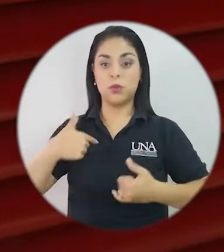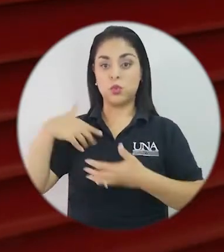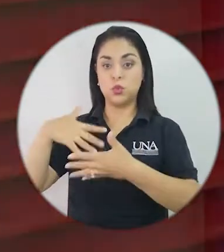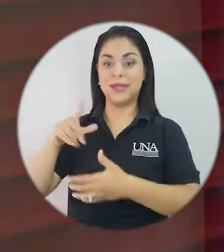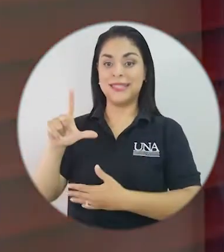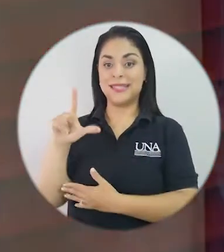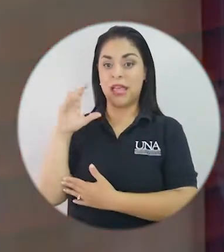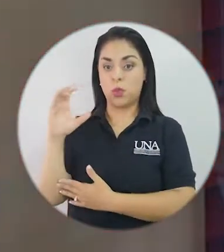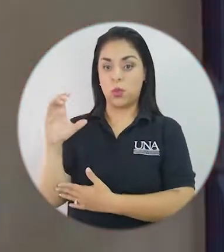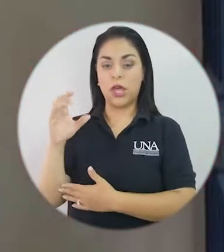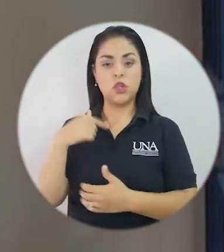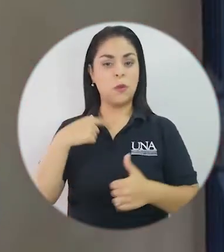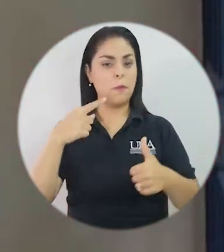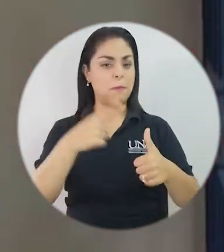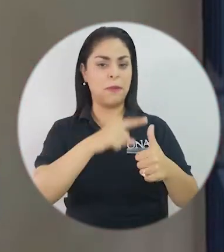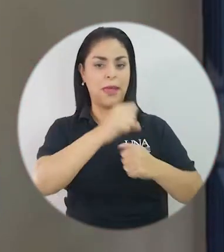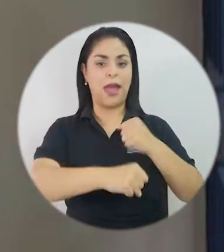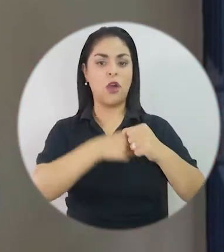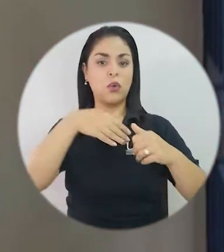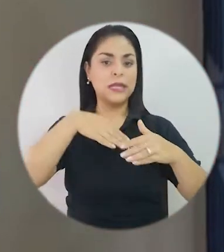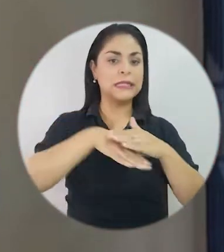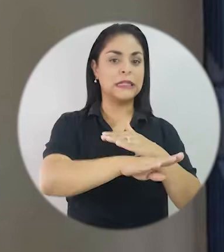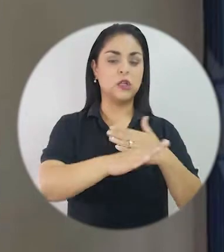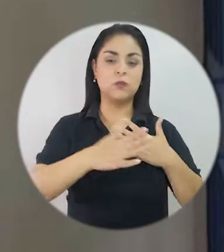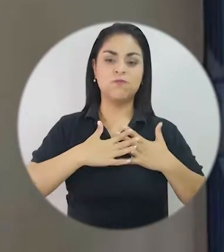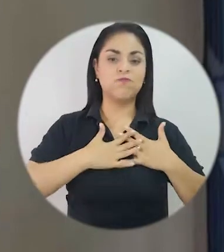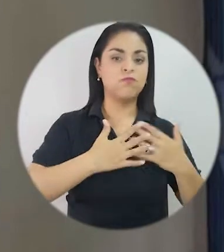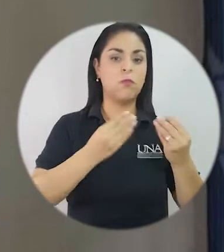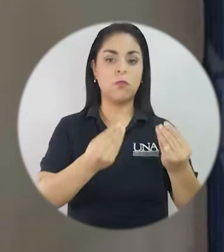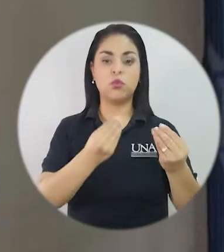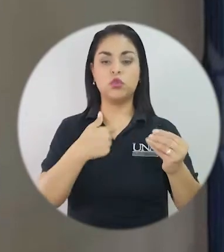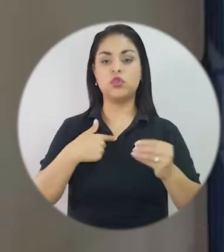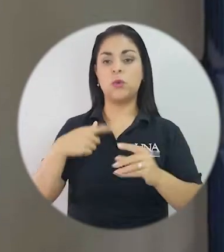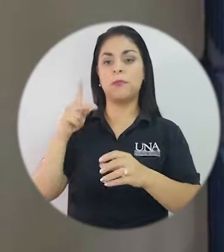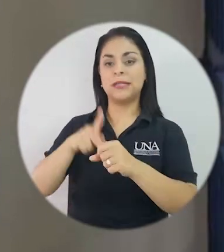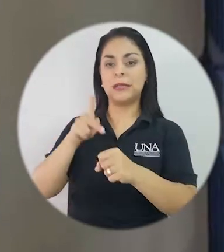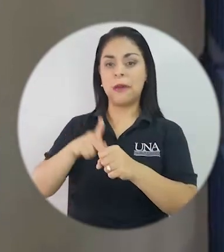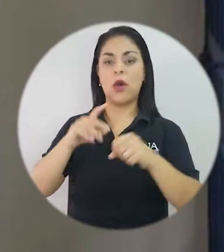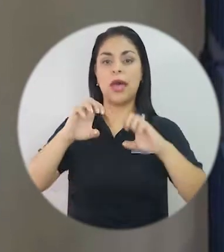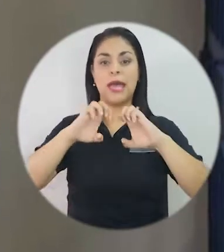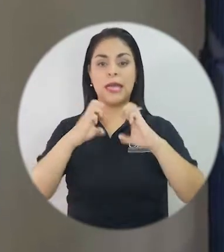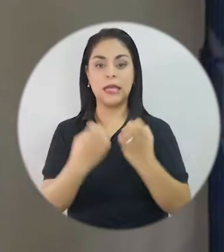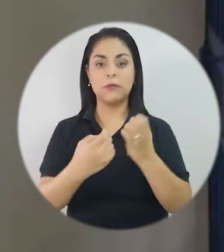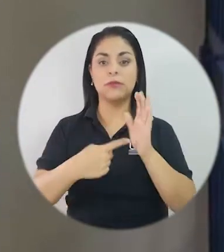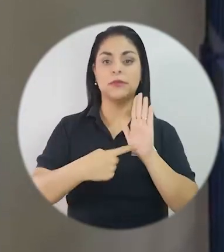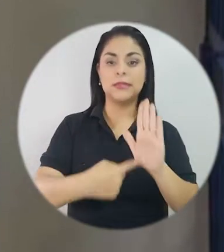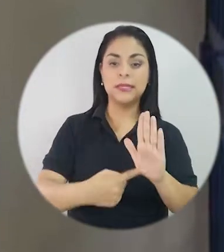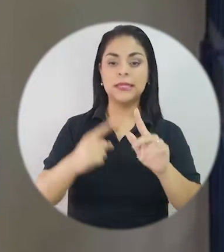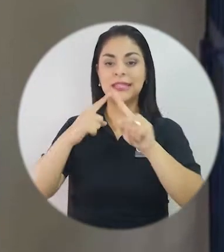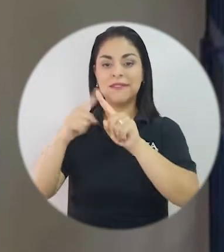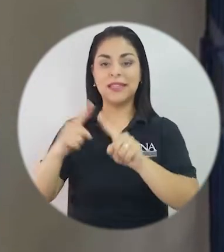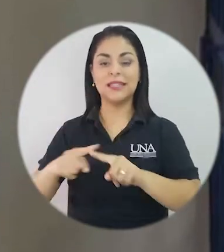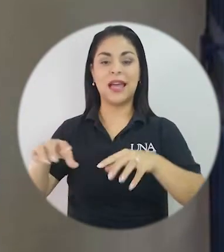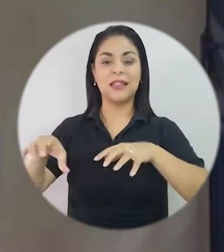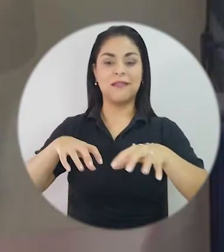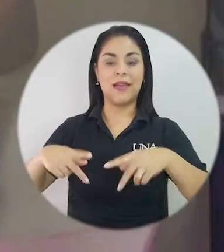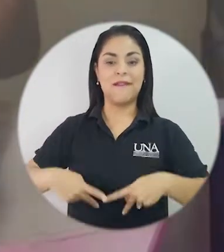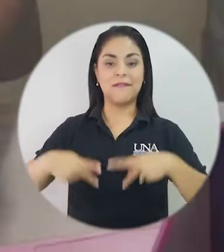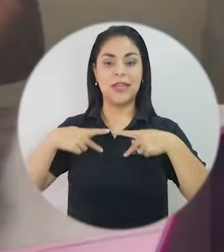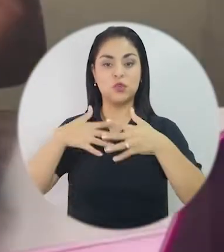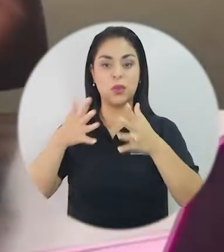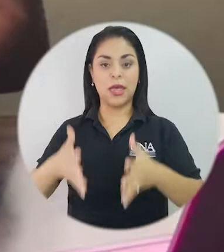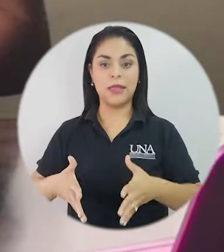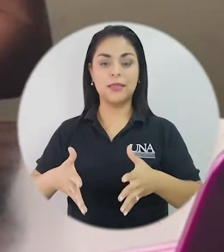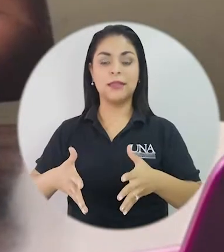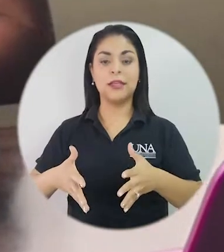actualmente estoy en licenciatura y desde el primer año le he entregado muchísimo a la universidad. He participado en equipos representativos, en varias actividades de vida estudiantil,